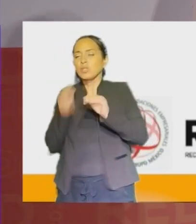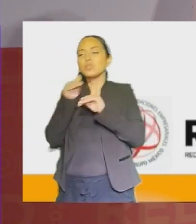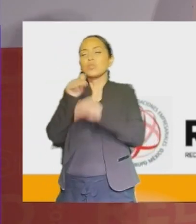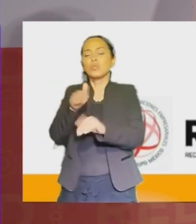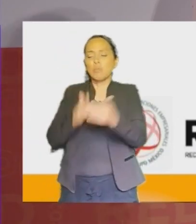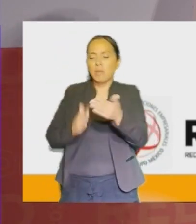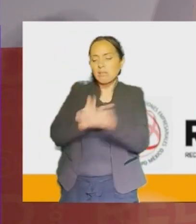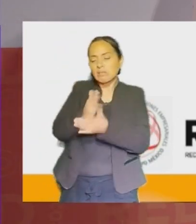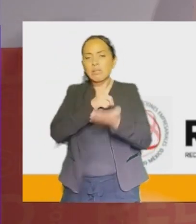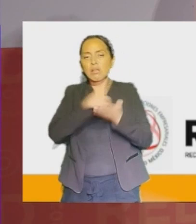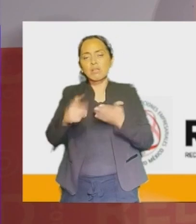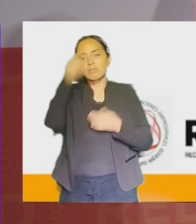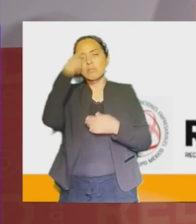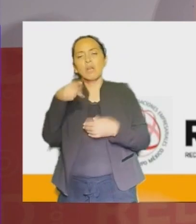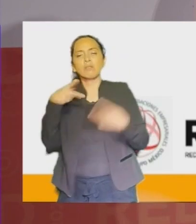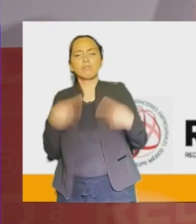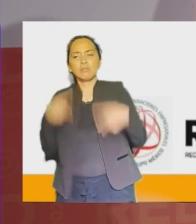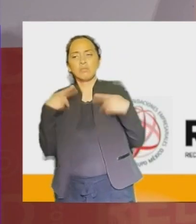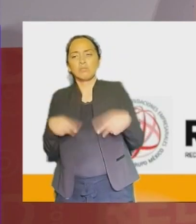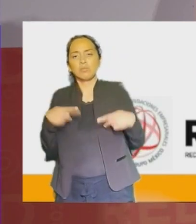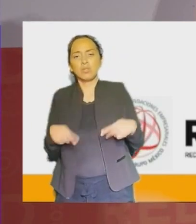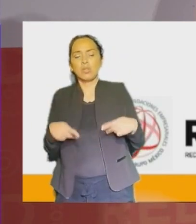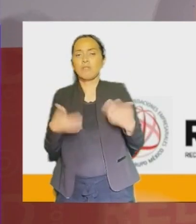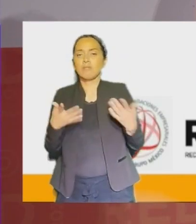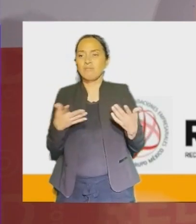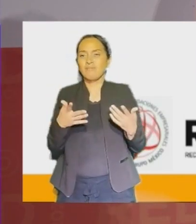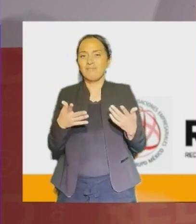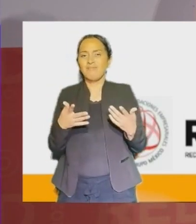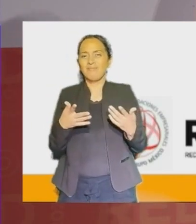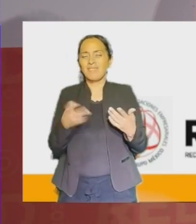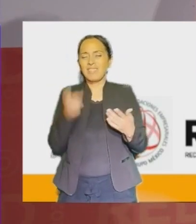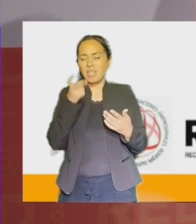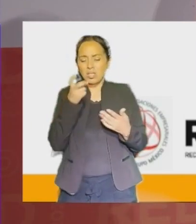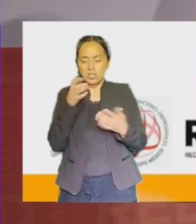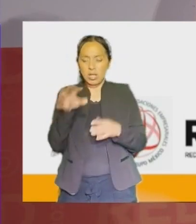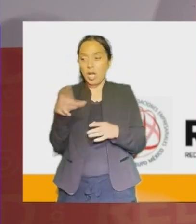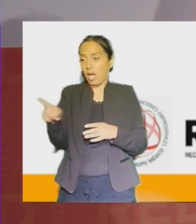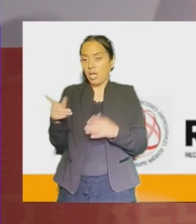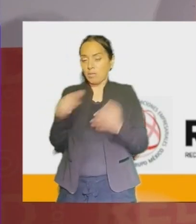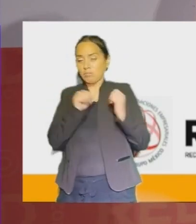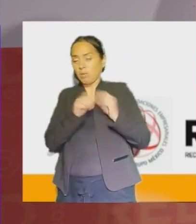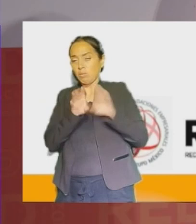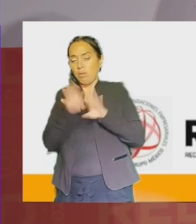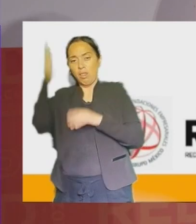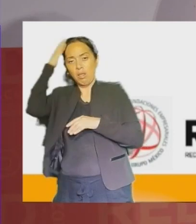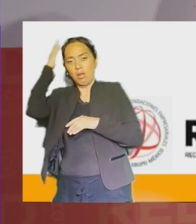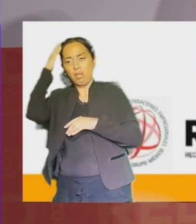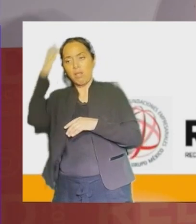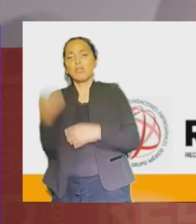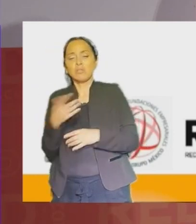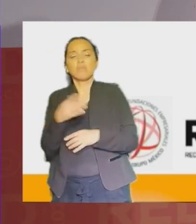estos derechos para que las personas que están en los puestos de toma de decisiones y quienes las acompañemos sepamos sobre